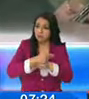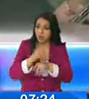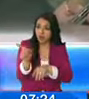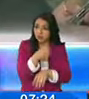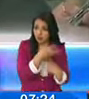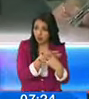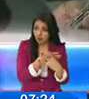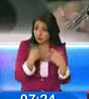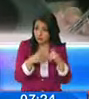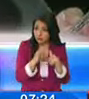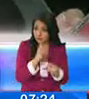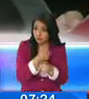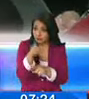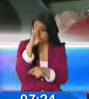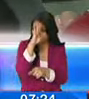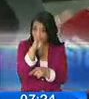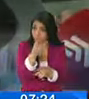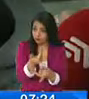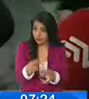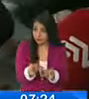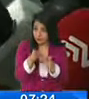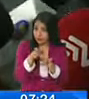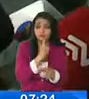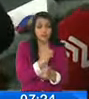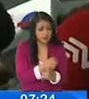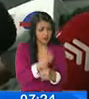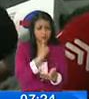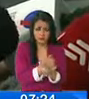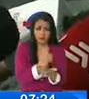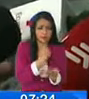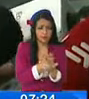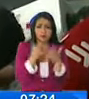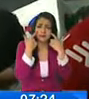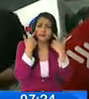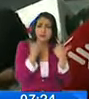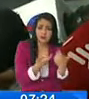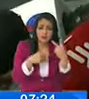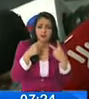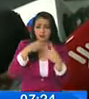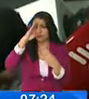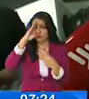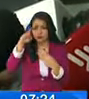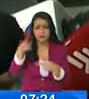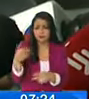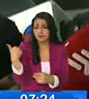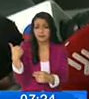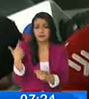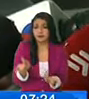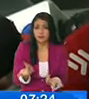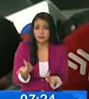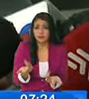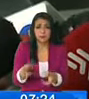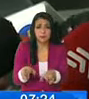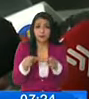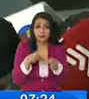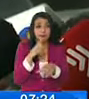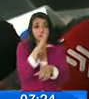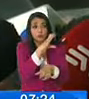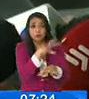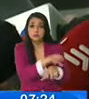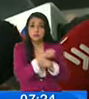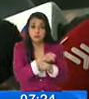en firme. Pero claro, ser pero es que claro, la policía, la fiscalía. No, pero claro, la fiscalía, la policía tiene sobre eso una orden en